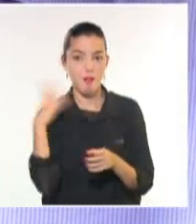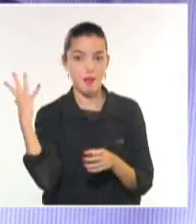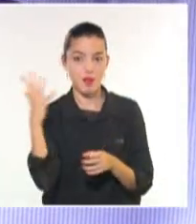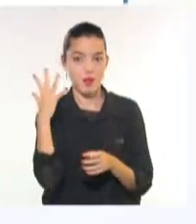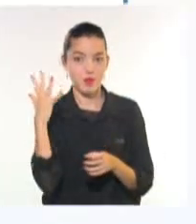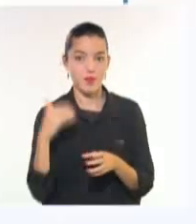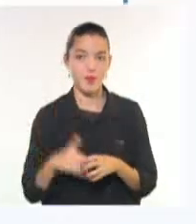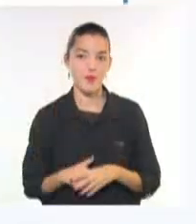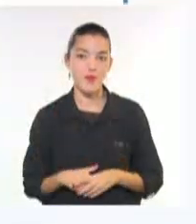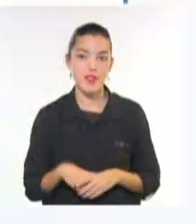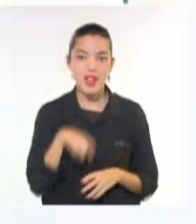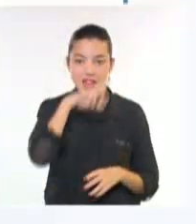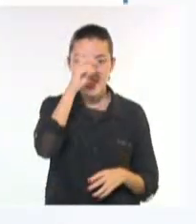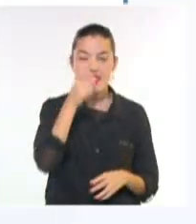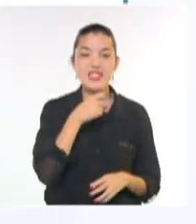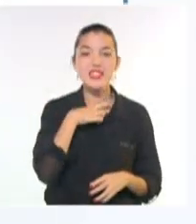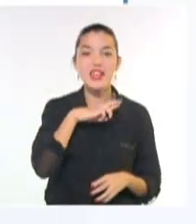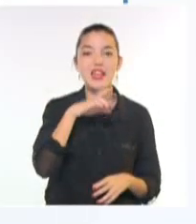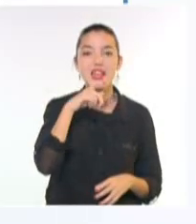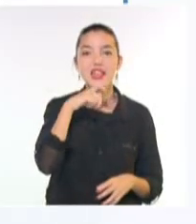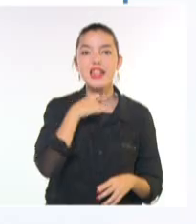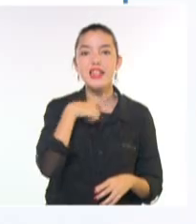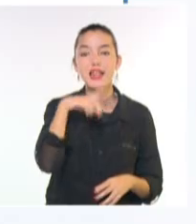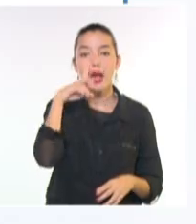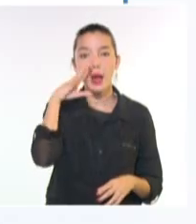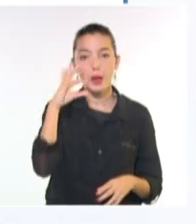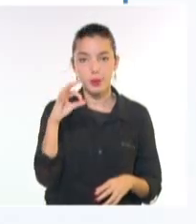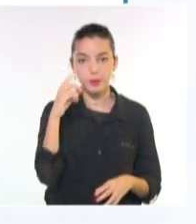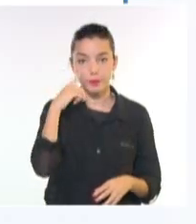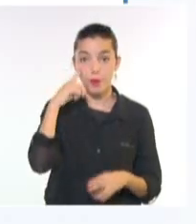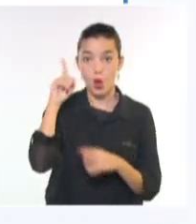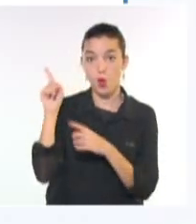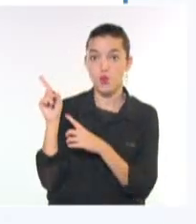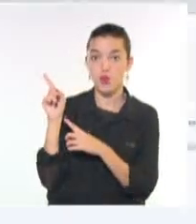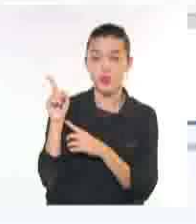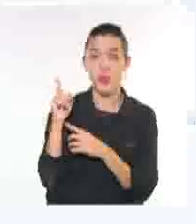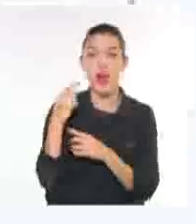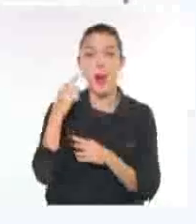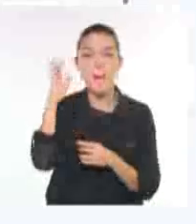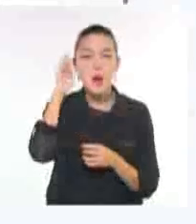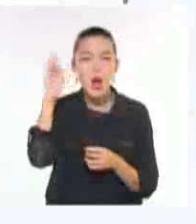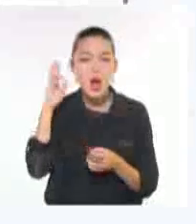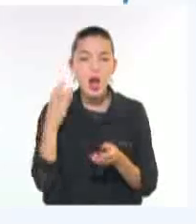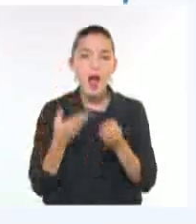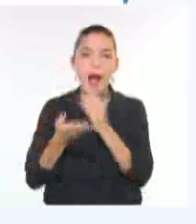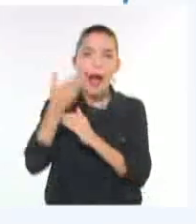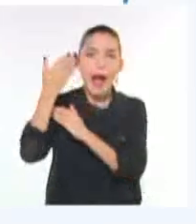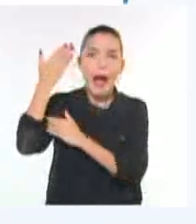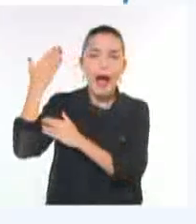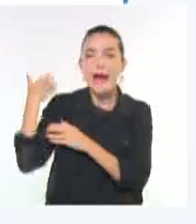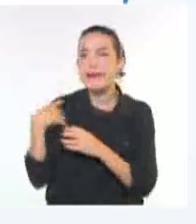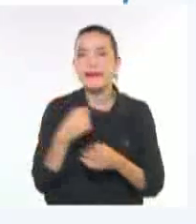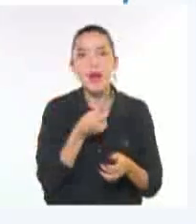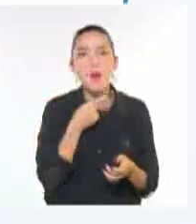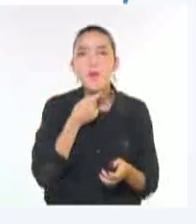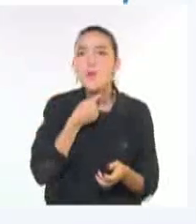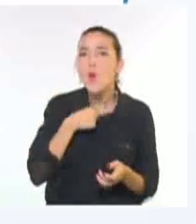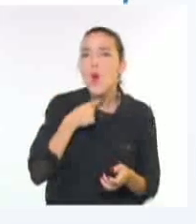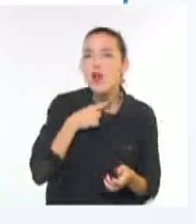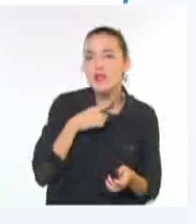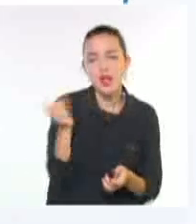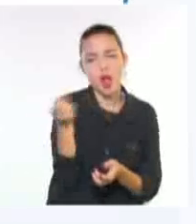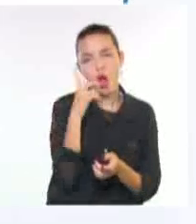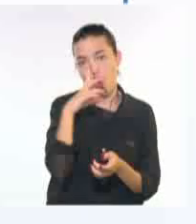de barrio. Vamos a recordar que en siglos pasados no teníamos un cuerpo de policía y entonces este sereno que